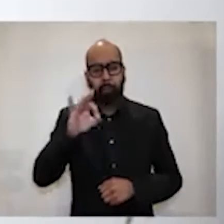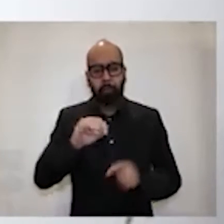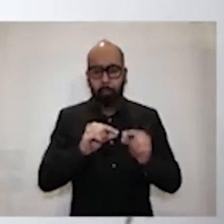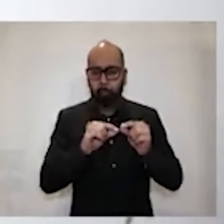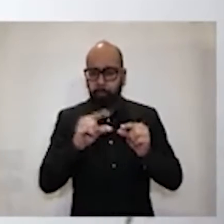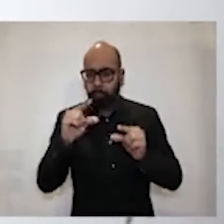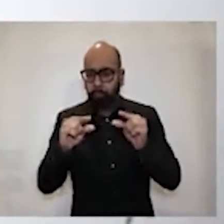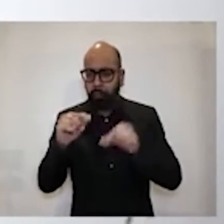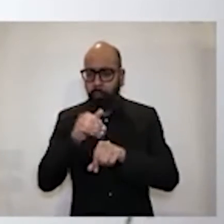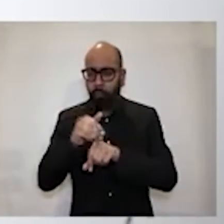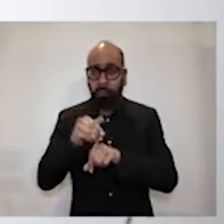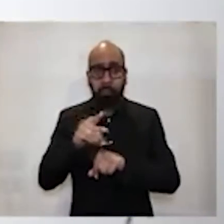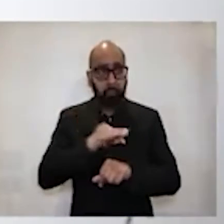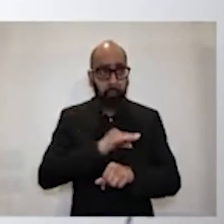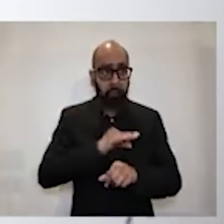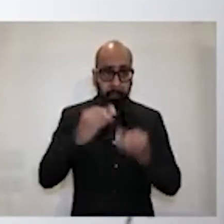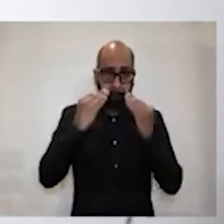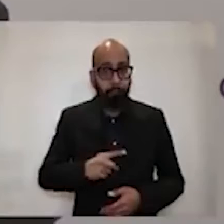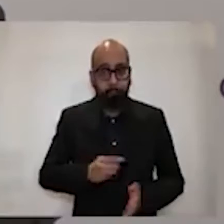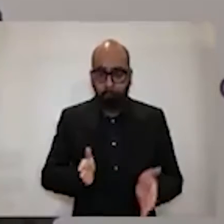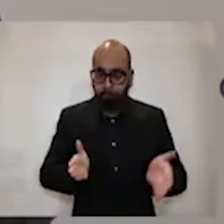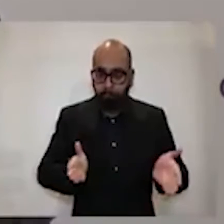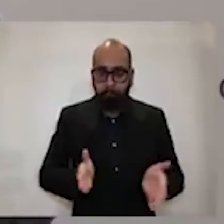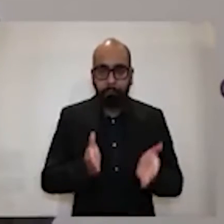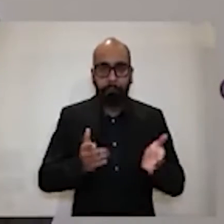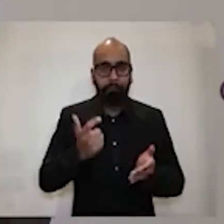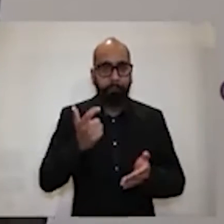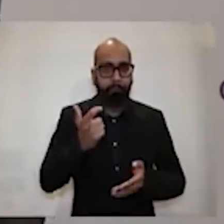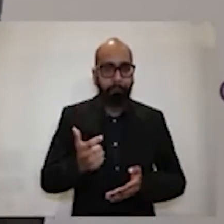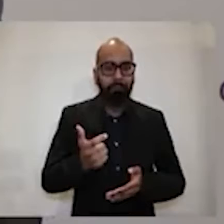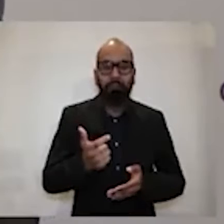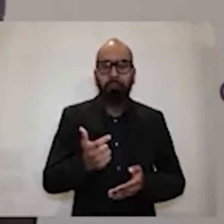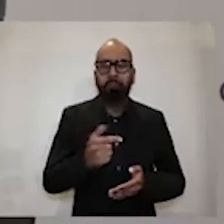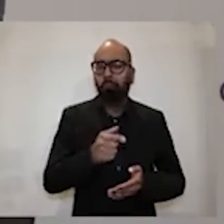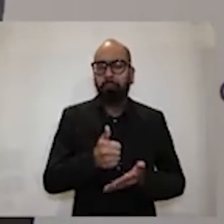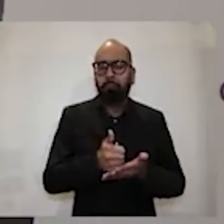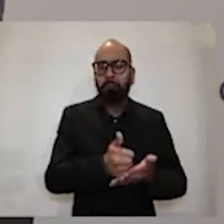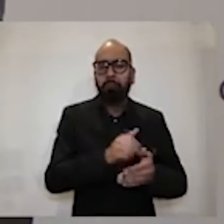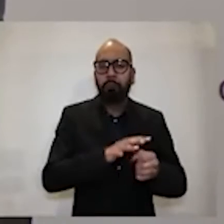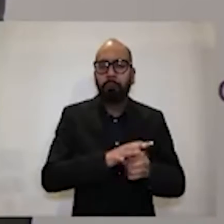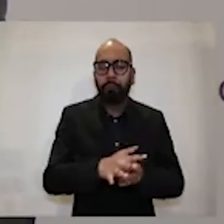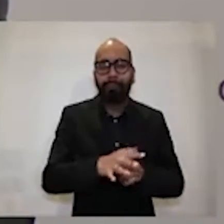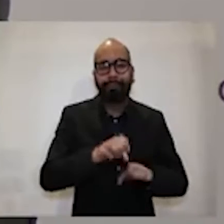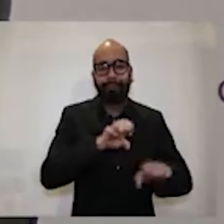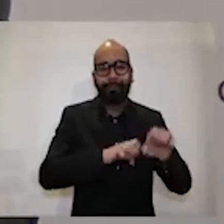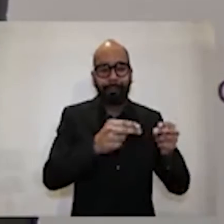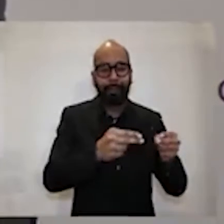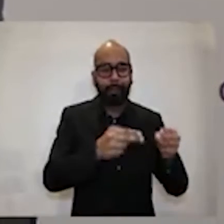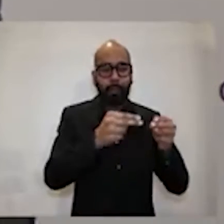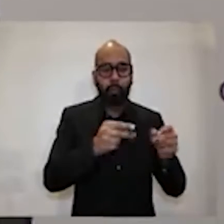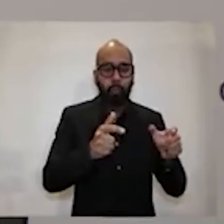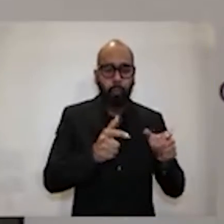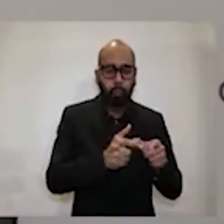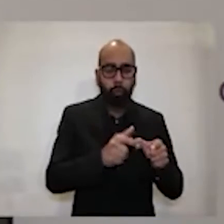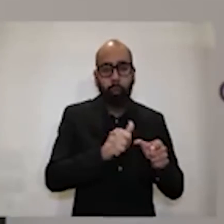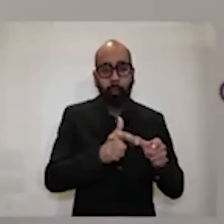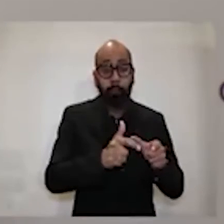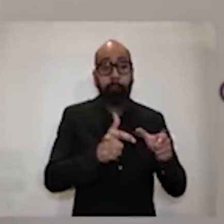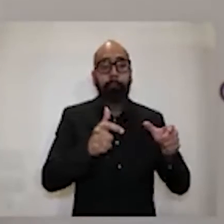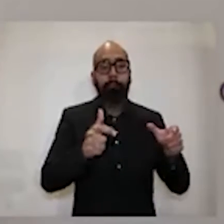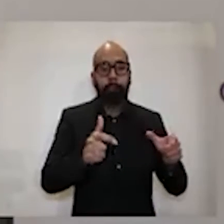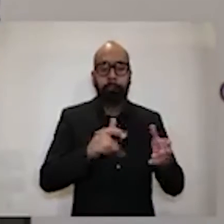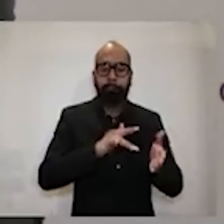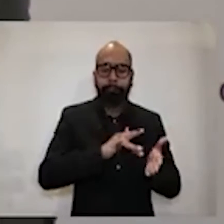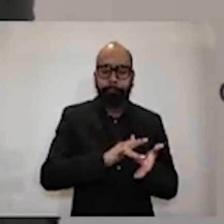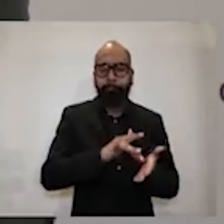millones de pesos, 80 empleos directos, más de 900 indirectos. Birmex, que como ustedes